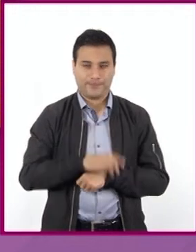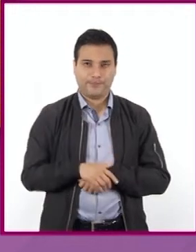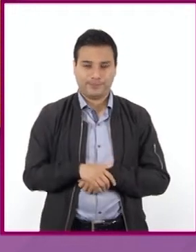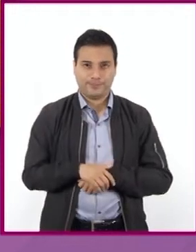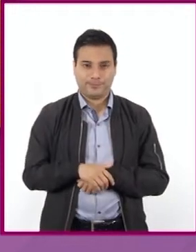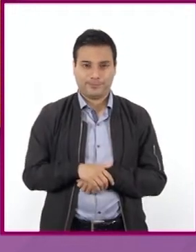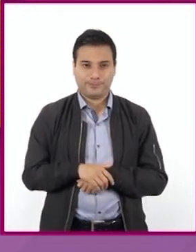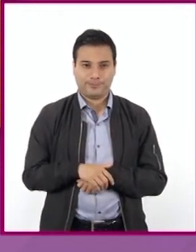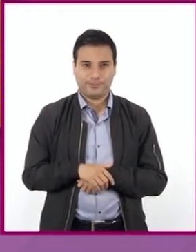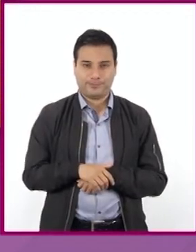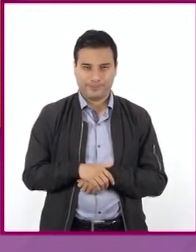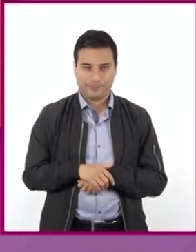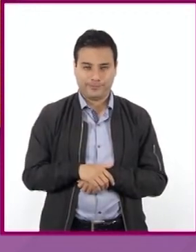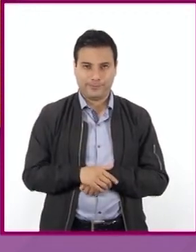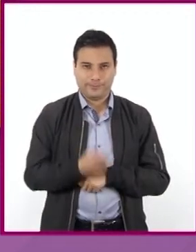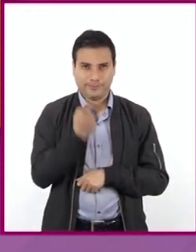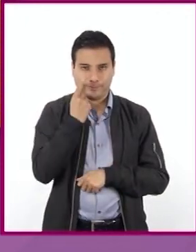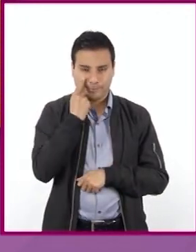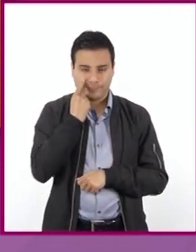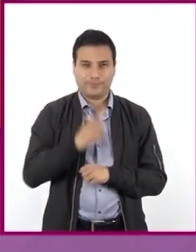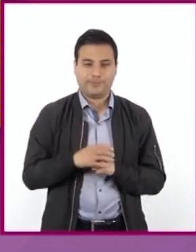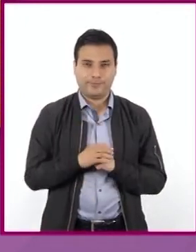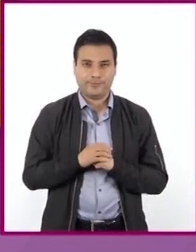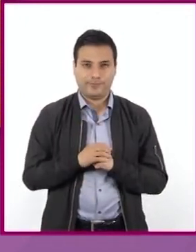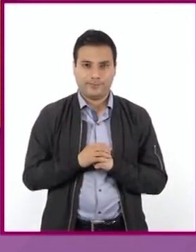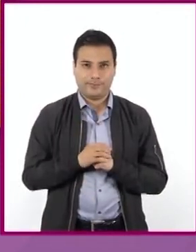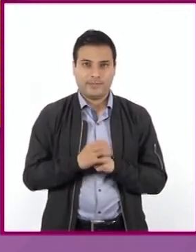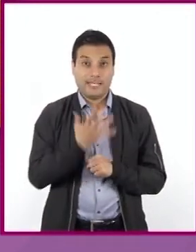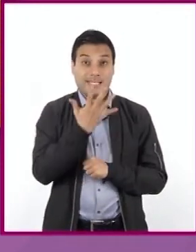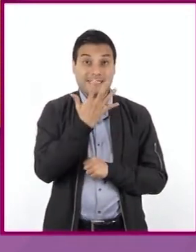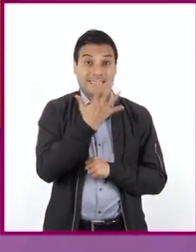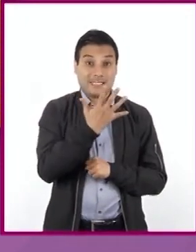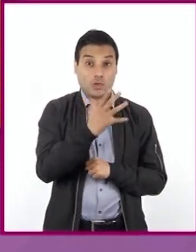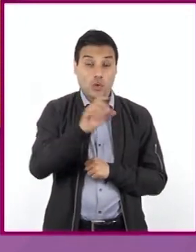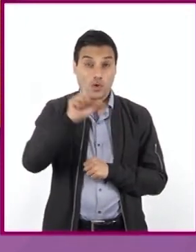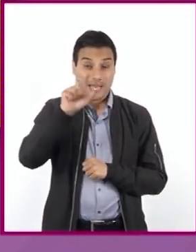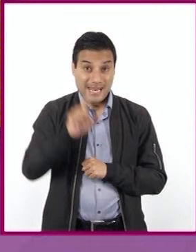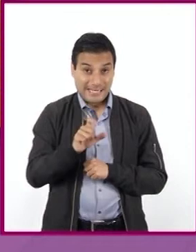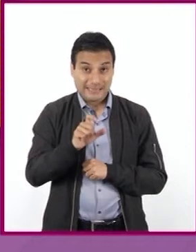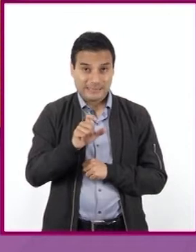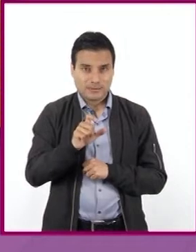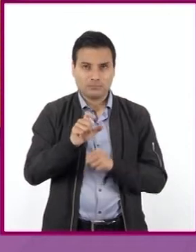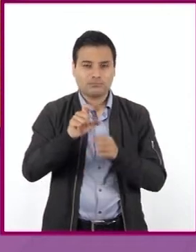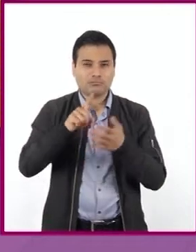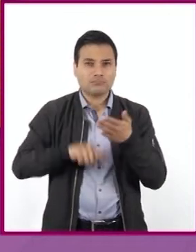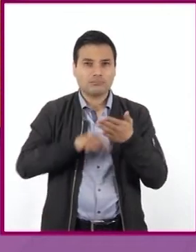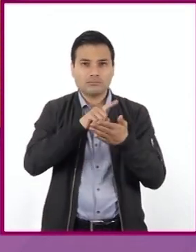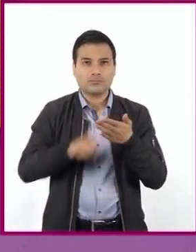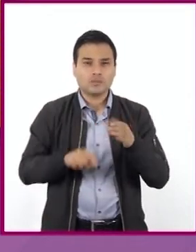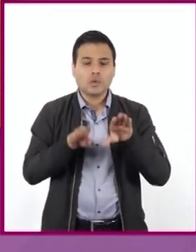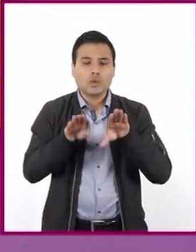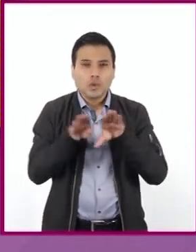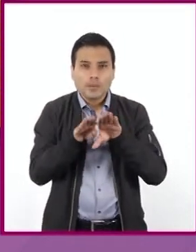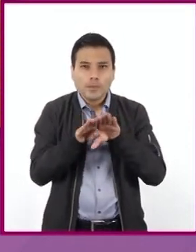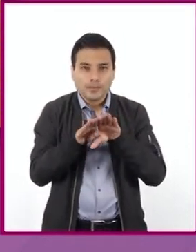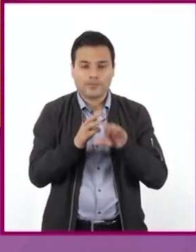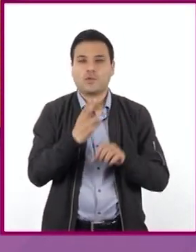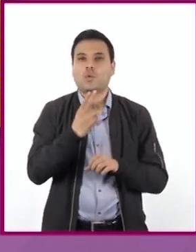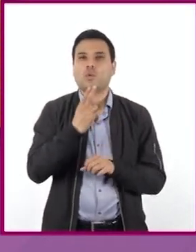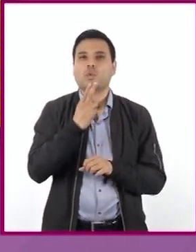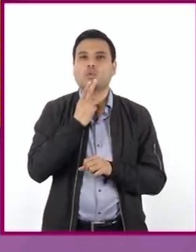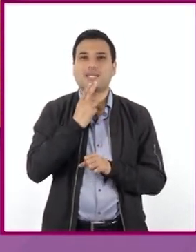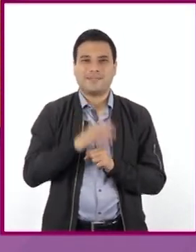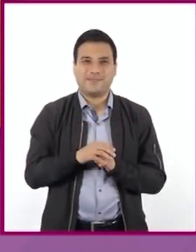el coeficiente de la incógnita X, 5 positivo, usaremos la propiedad del inverso